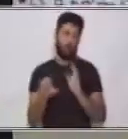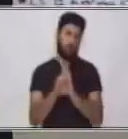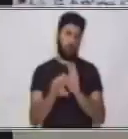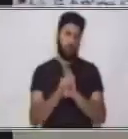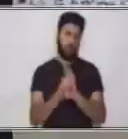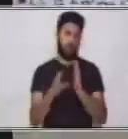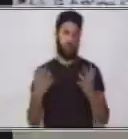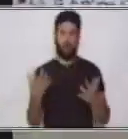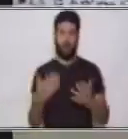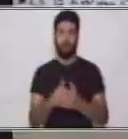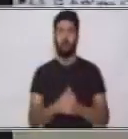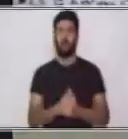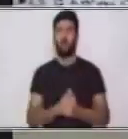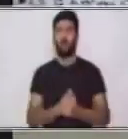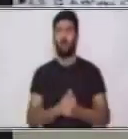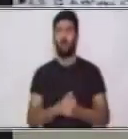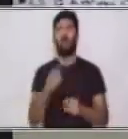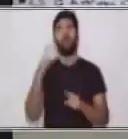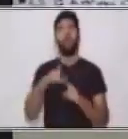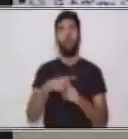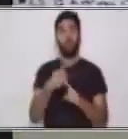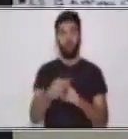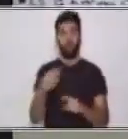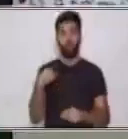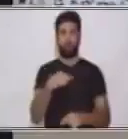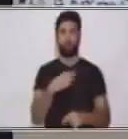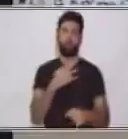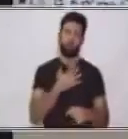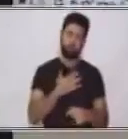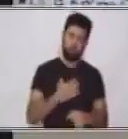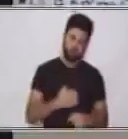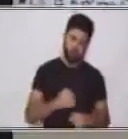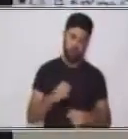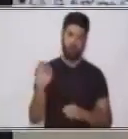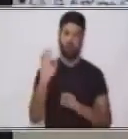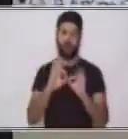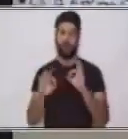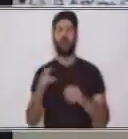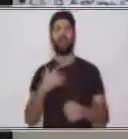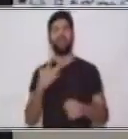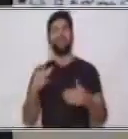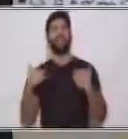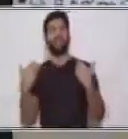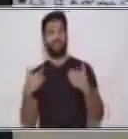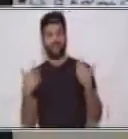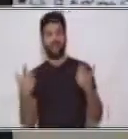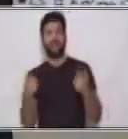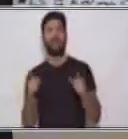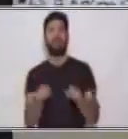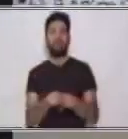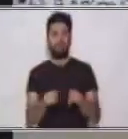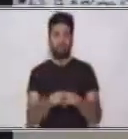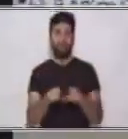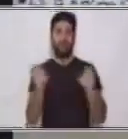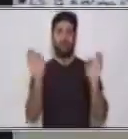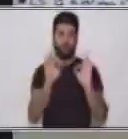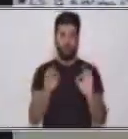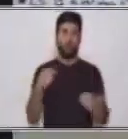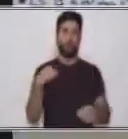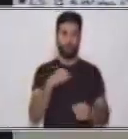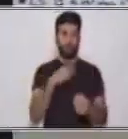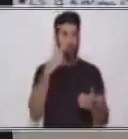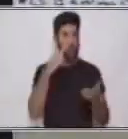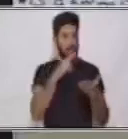ejemplo, posiblemente cuando nosotros estamos tristes o cuando estamos felices, vamos a tener una cierta forma de una lectura que nosotros vamos a querer